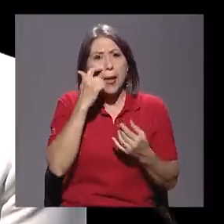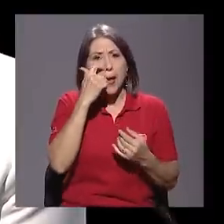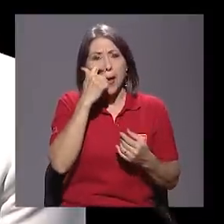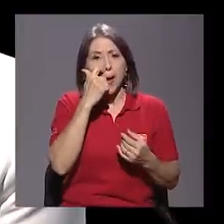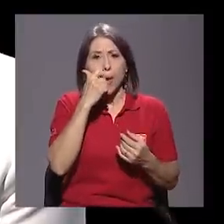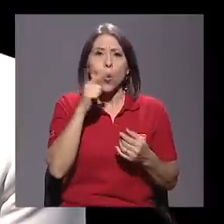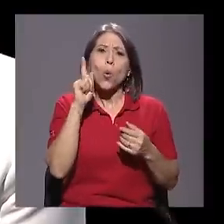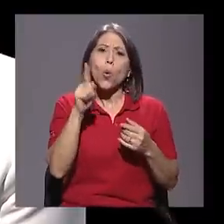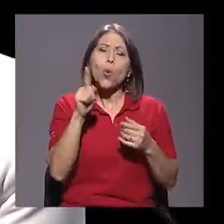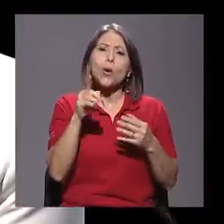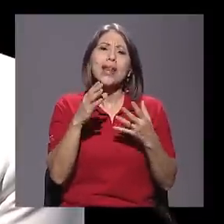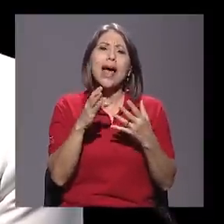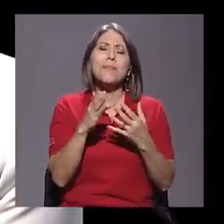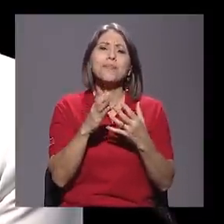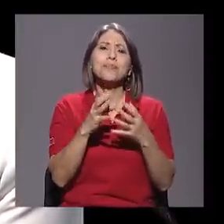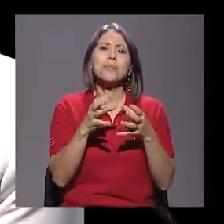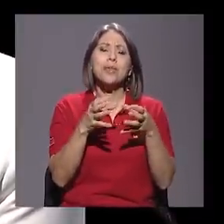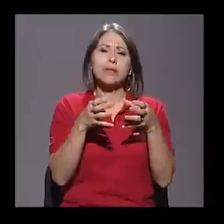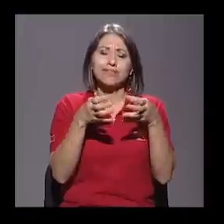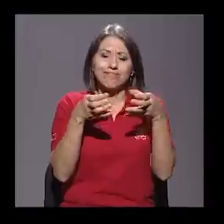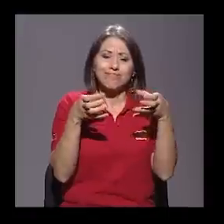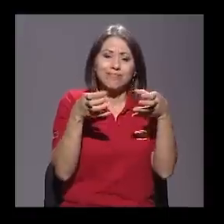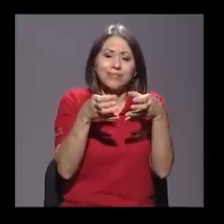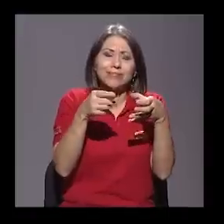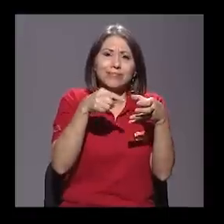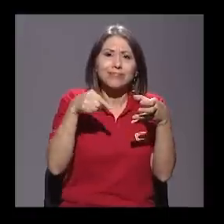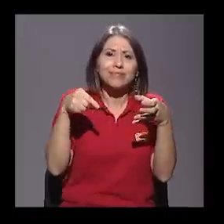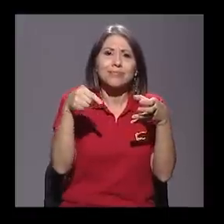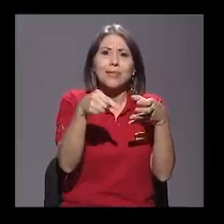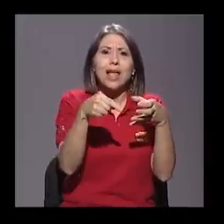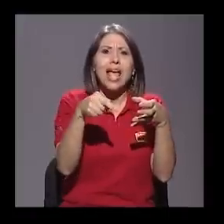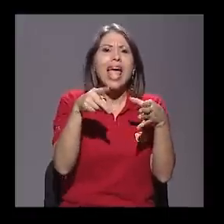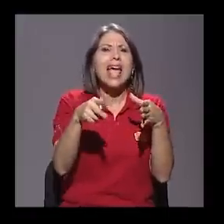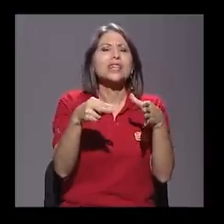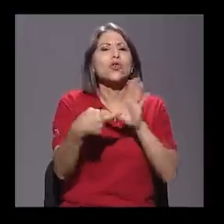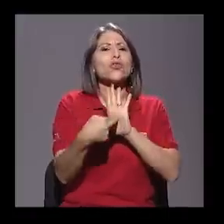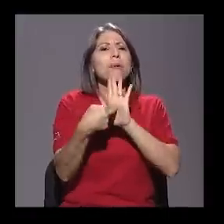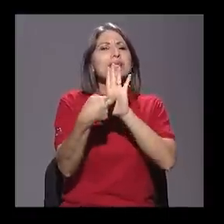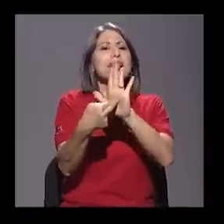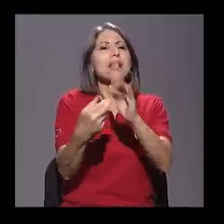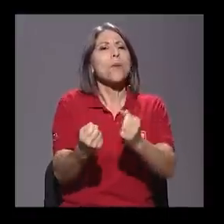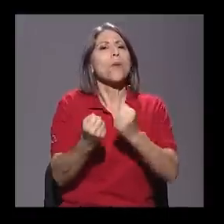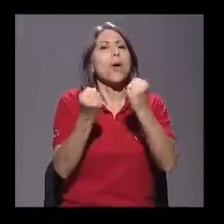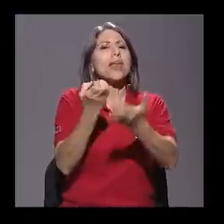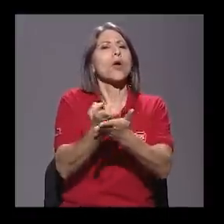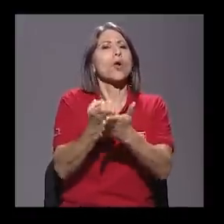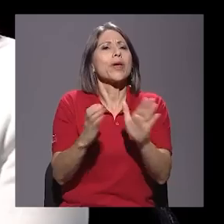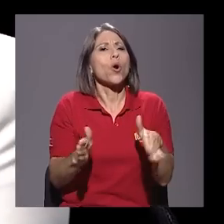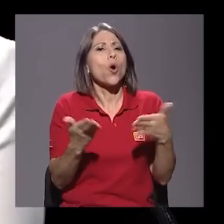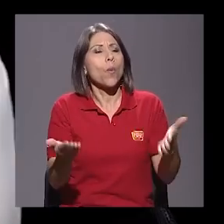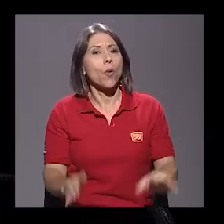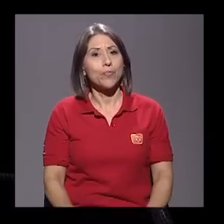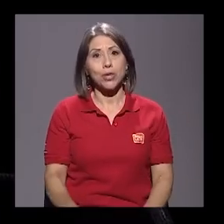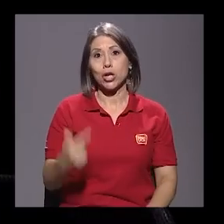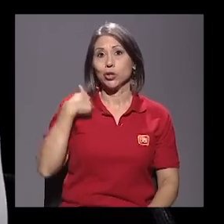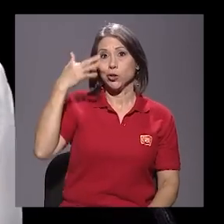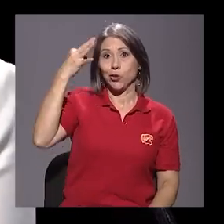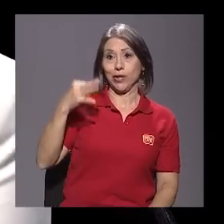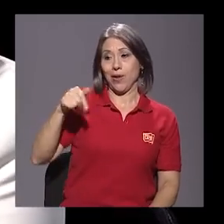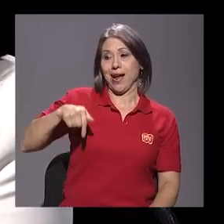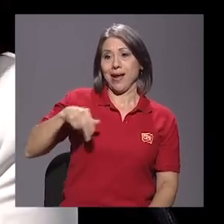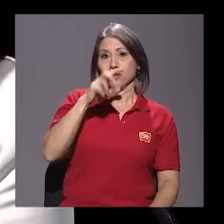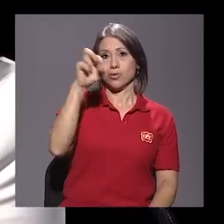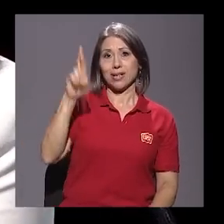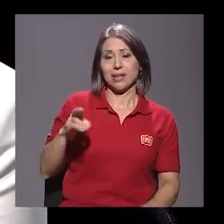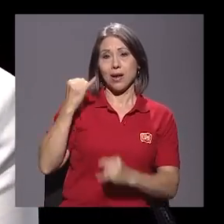¿Cómo esa élite en este momento determinado también representa un poder económico? Vamos a ver, yo creo que acá en Costa Rica durante